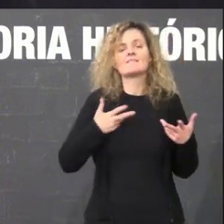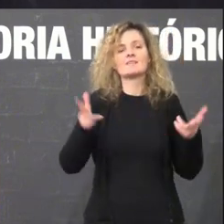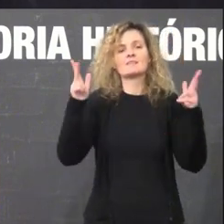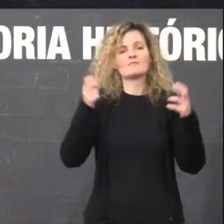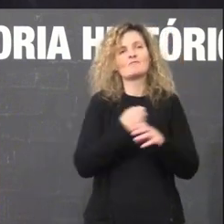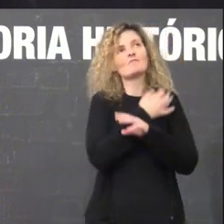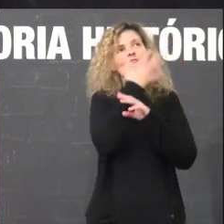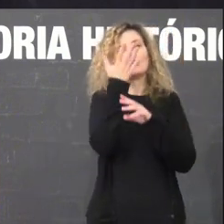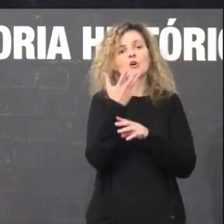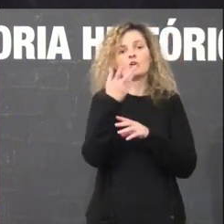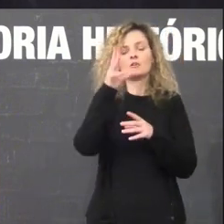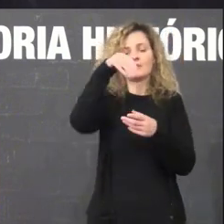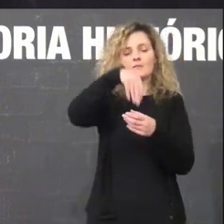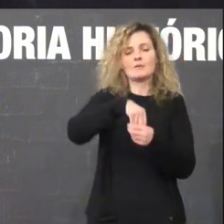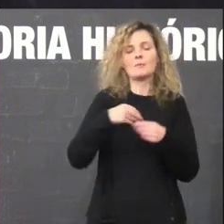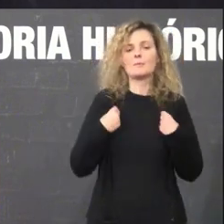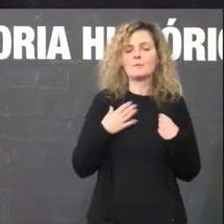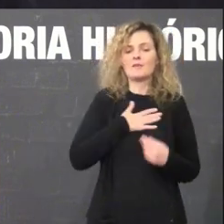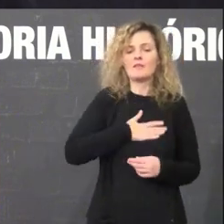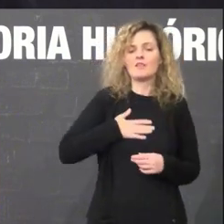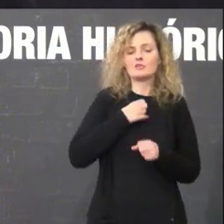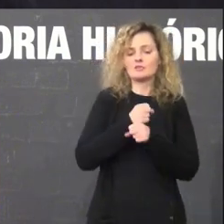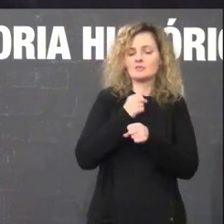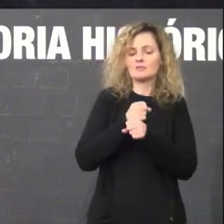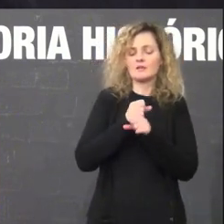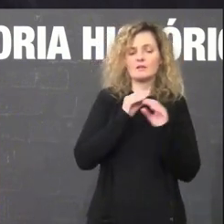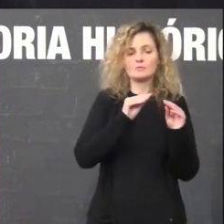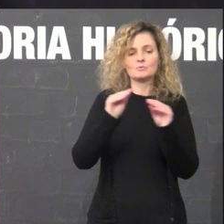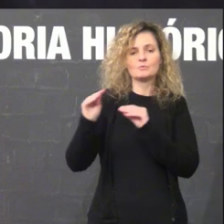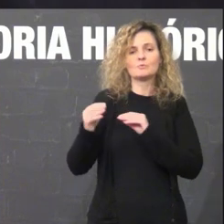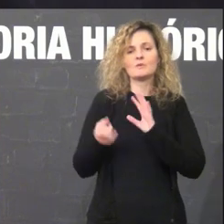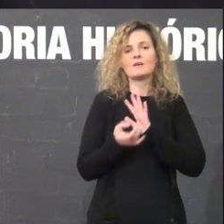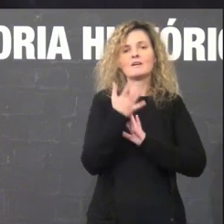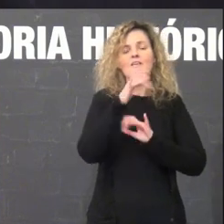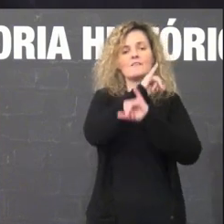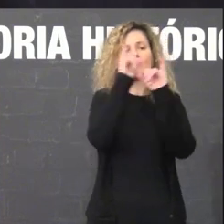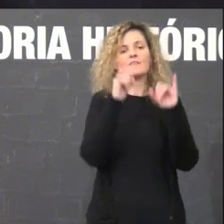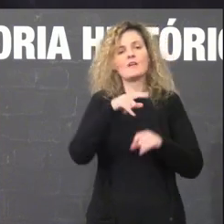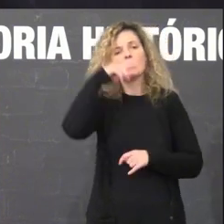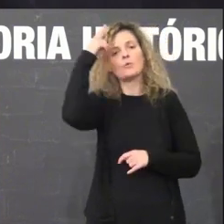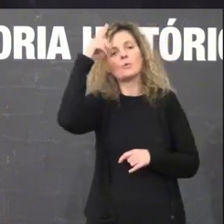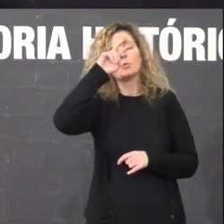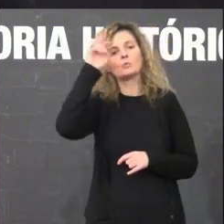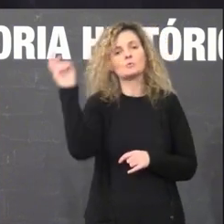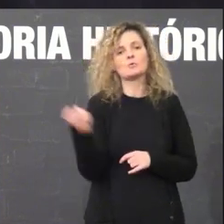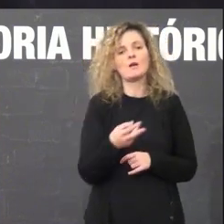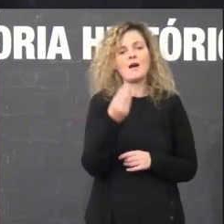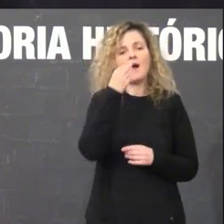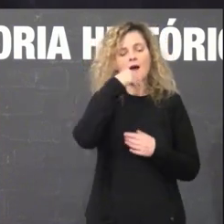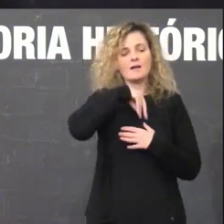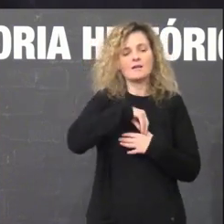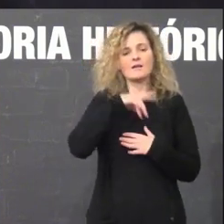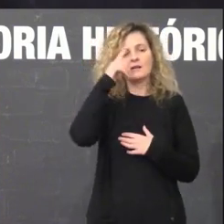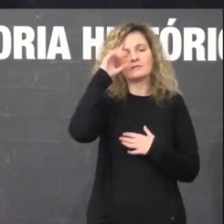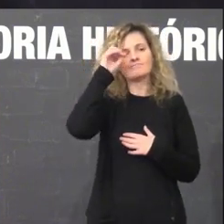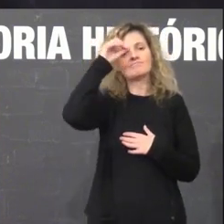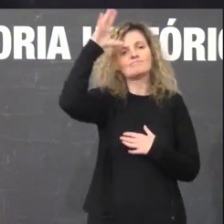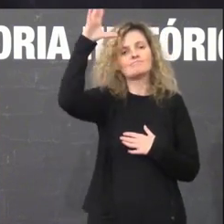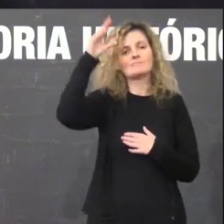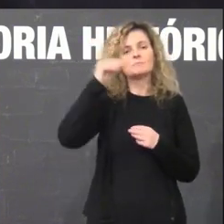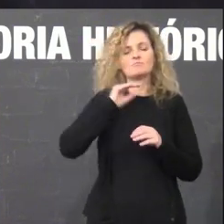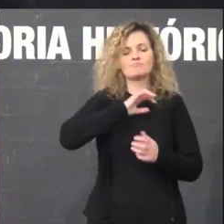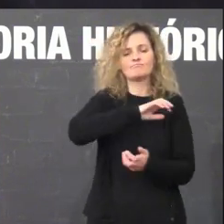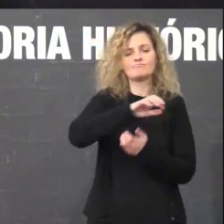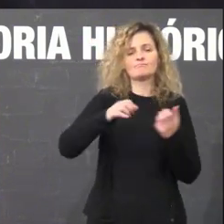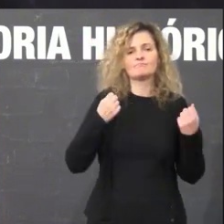floreciente y sobre ella vivir dichoso en el trabajo creador feliz en la paz y en la cultura alimenta con la sabia inagotable de